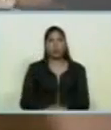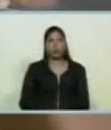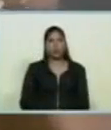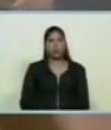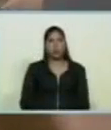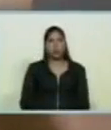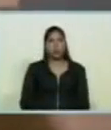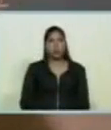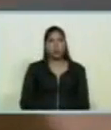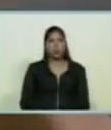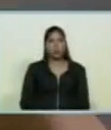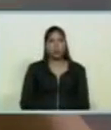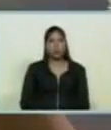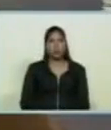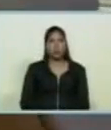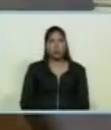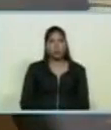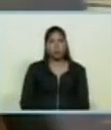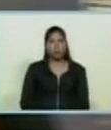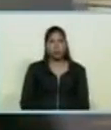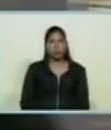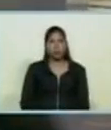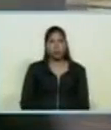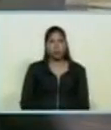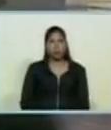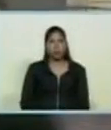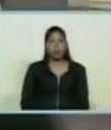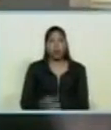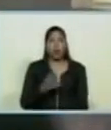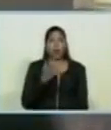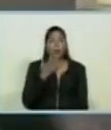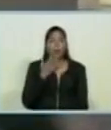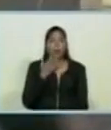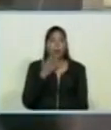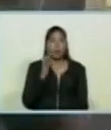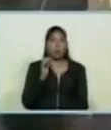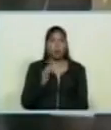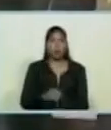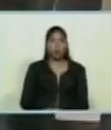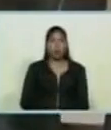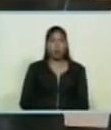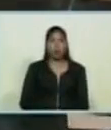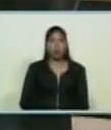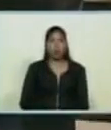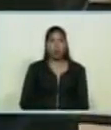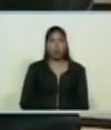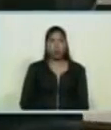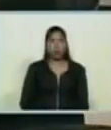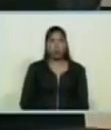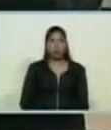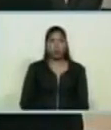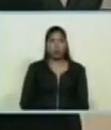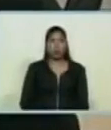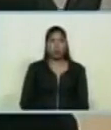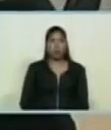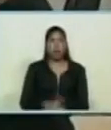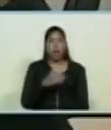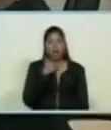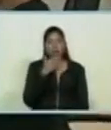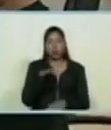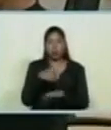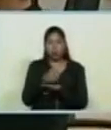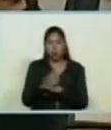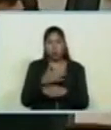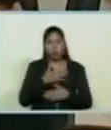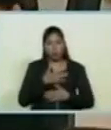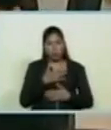Asistid vuestros ángeles, alcanzadme del Señor contrición verdadera de mis culpas,